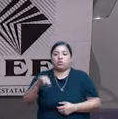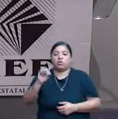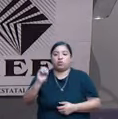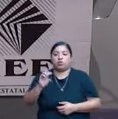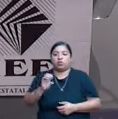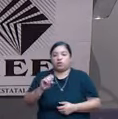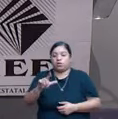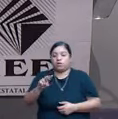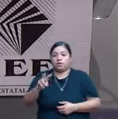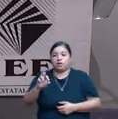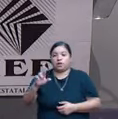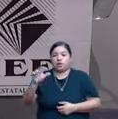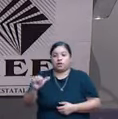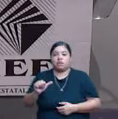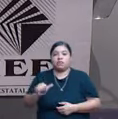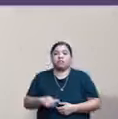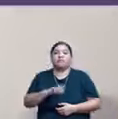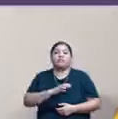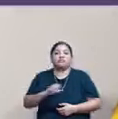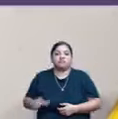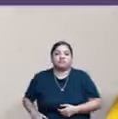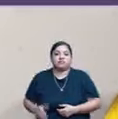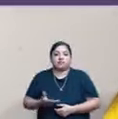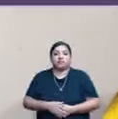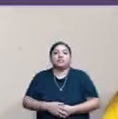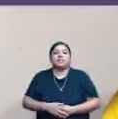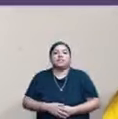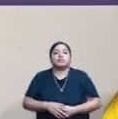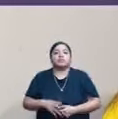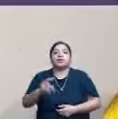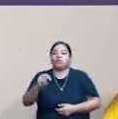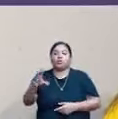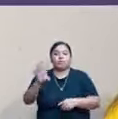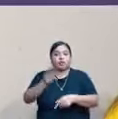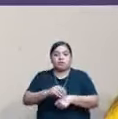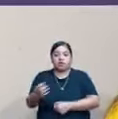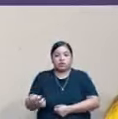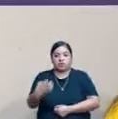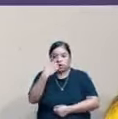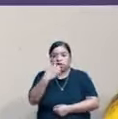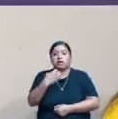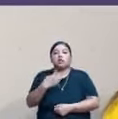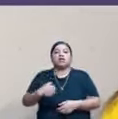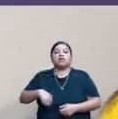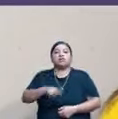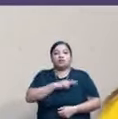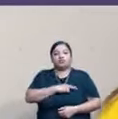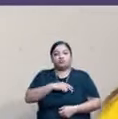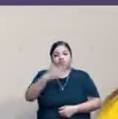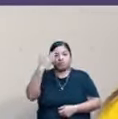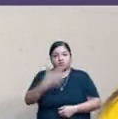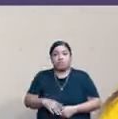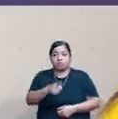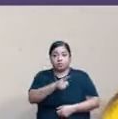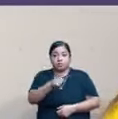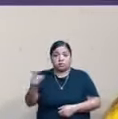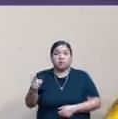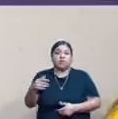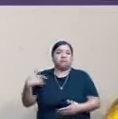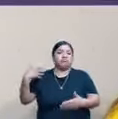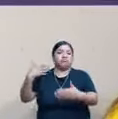Mota. Candidato, tiene la palabra. No nos dejemos engañar. Quien siempre ha vivido el sistema no puede hablarnos de